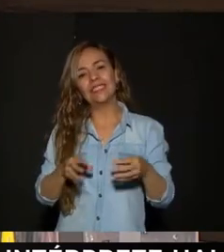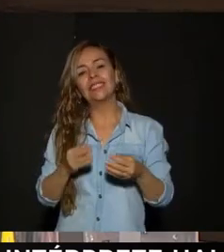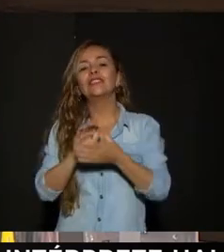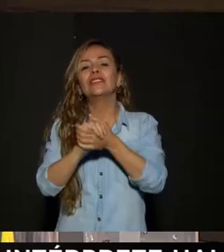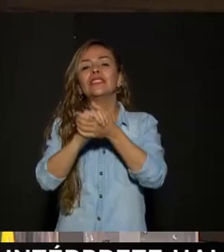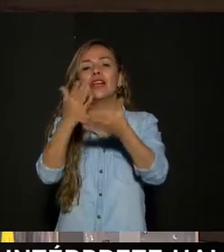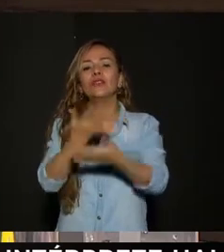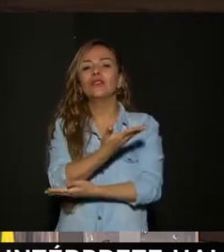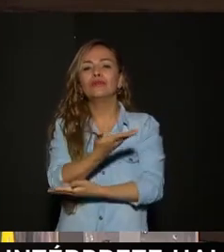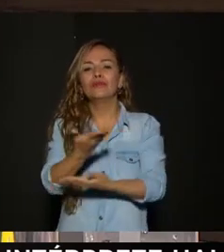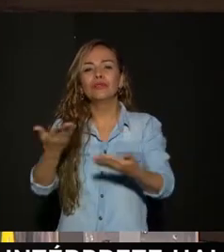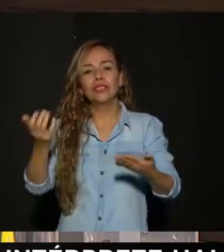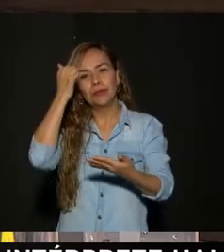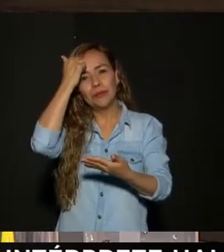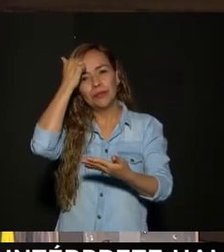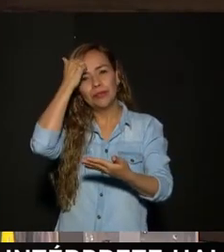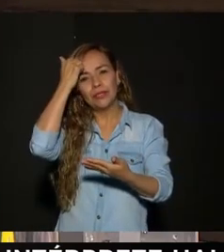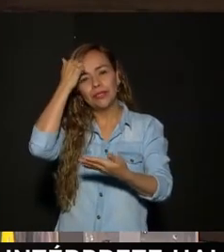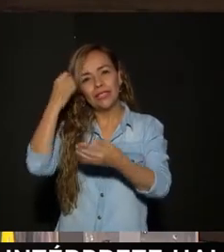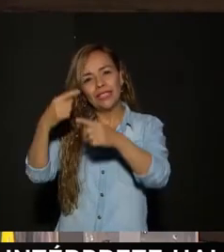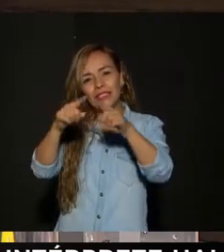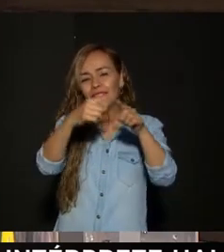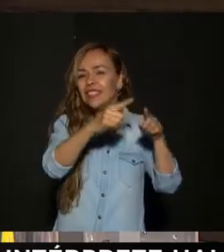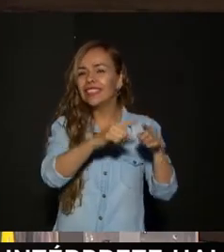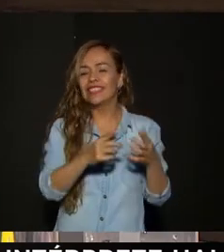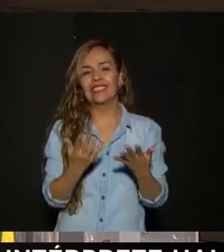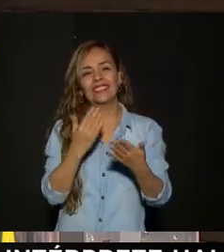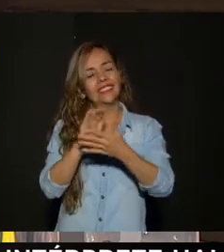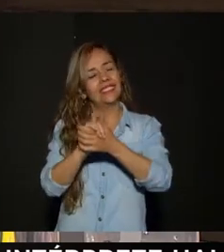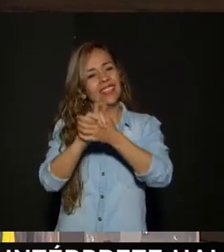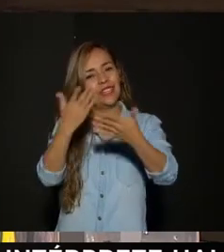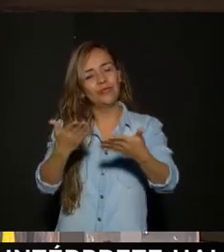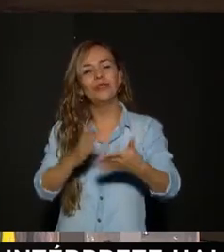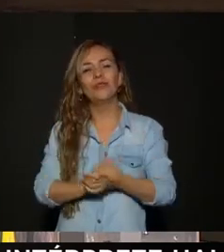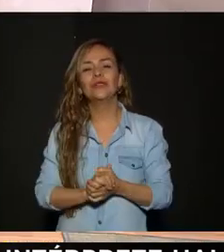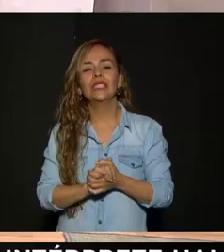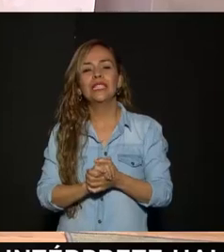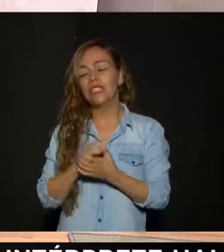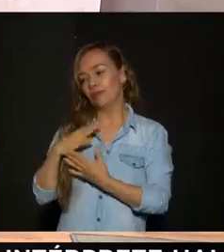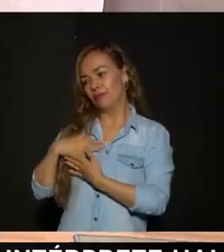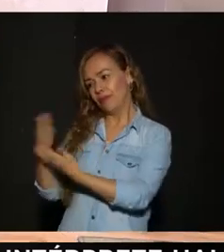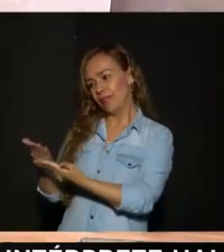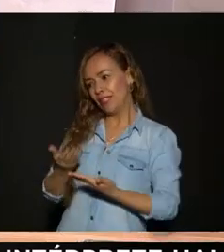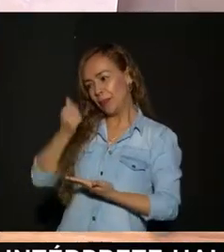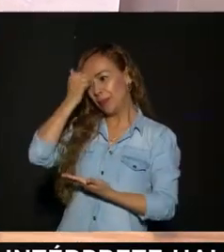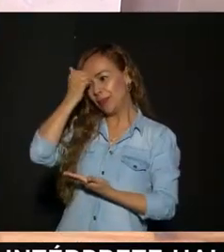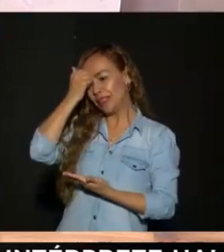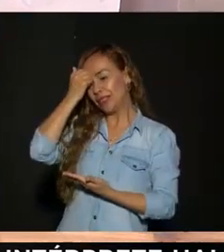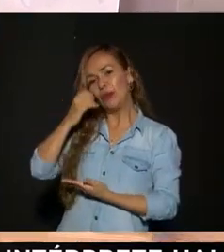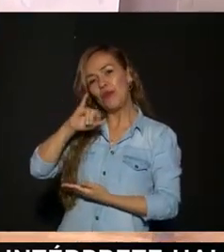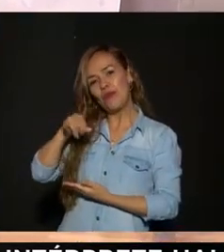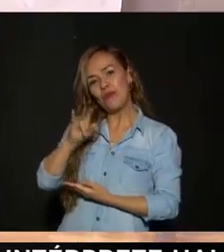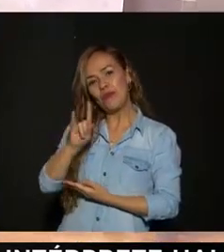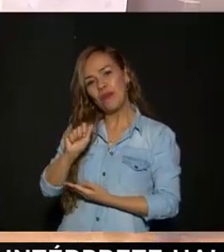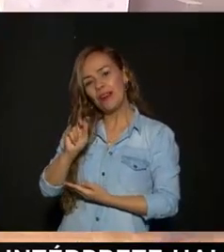saludo para todas las agentes educativas que sabemos que muy juiciosas están conectadas con nosotros. Y de una vez le doy la bienvenida al profesor Juan Calle.